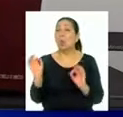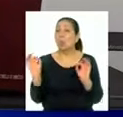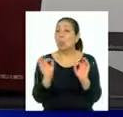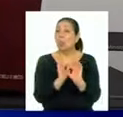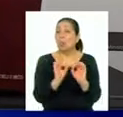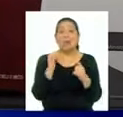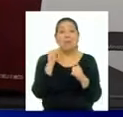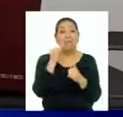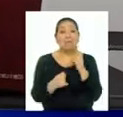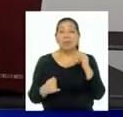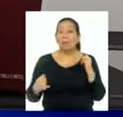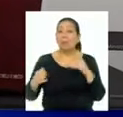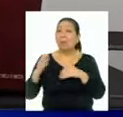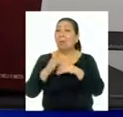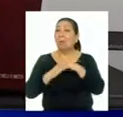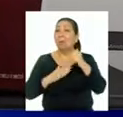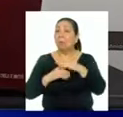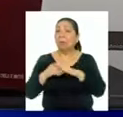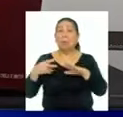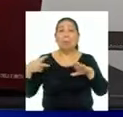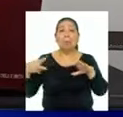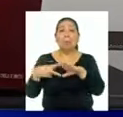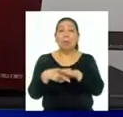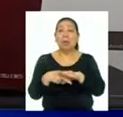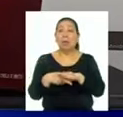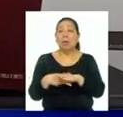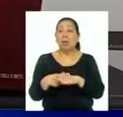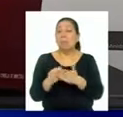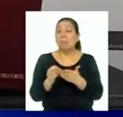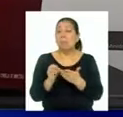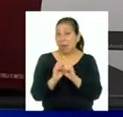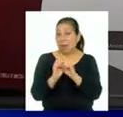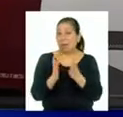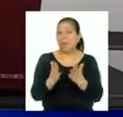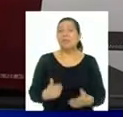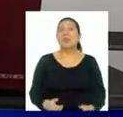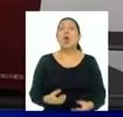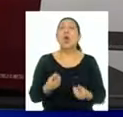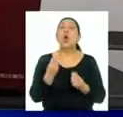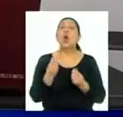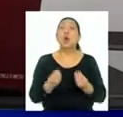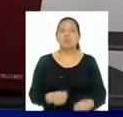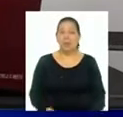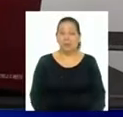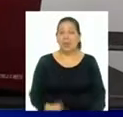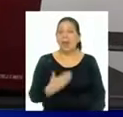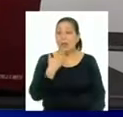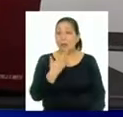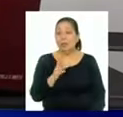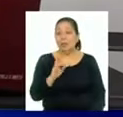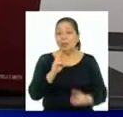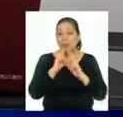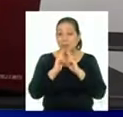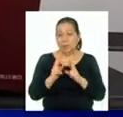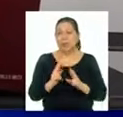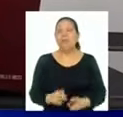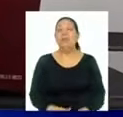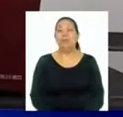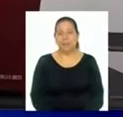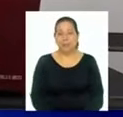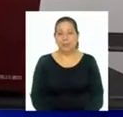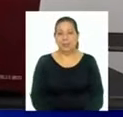los terminaron de ejecutar. Señor ministro, el pueblo pide transparencia en el proceso de transferencia. Gracias por su respuesta.